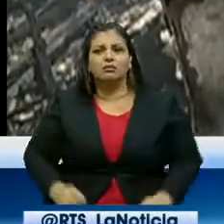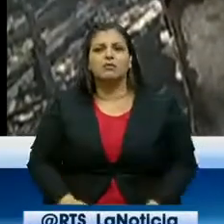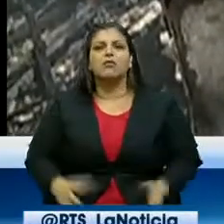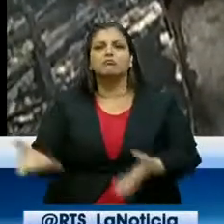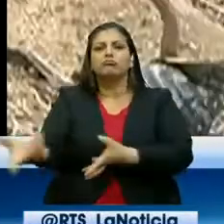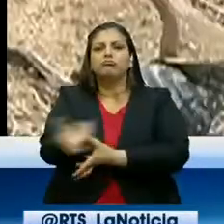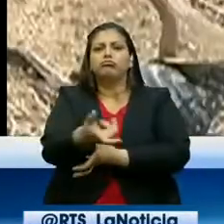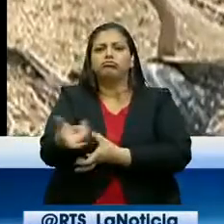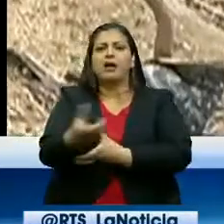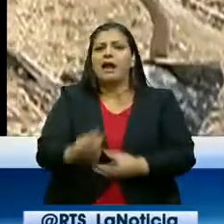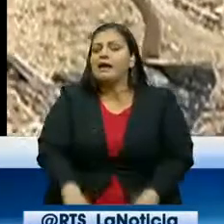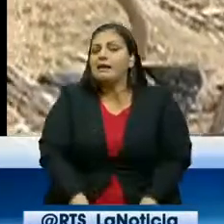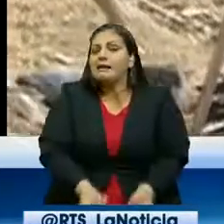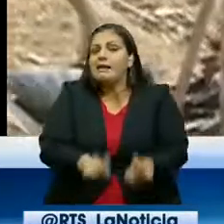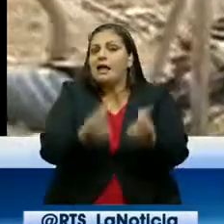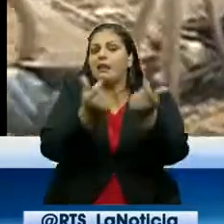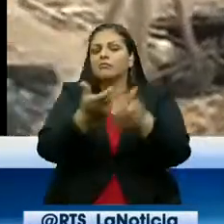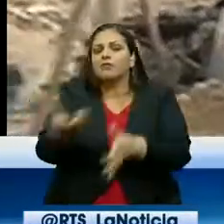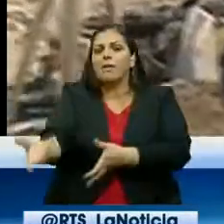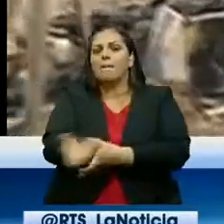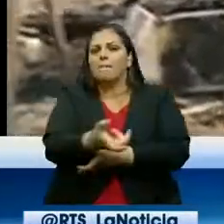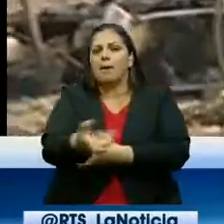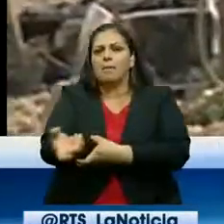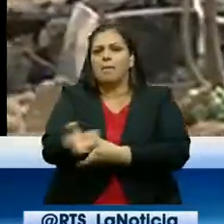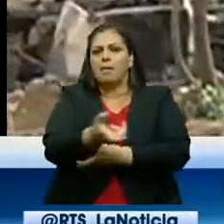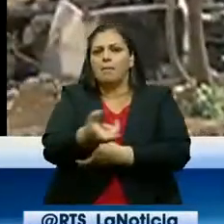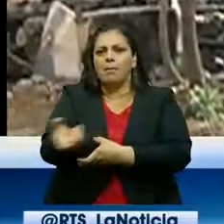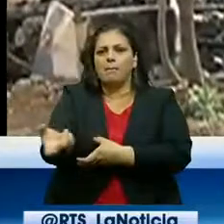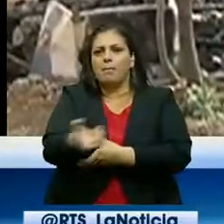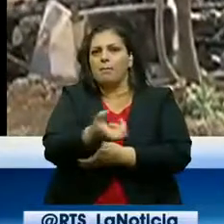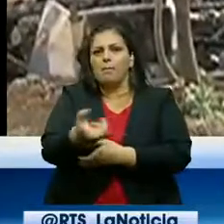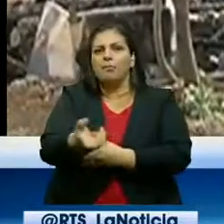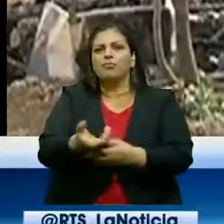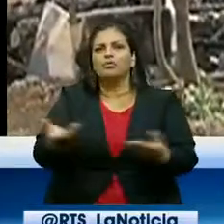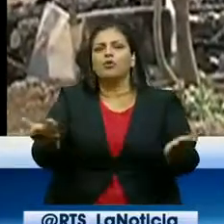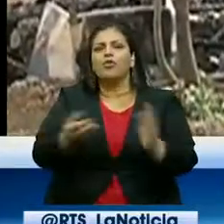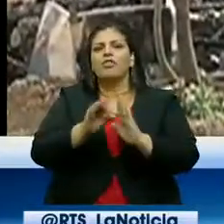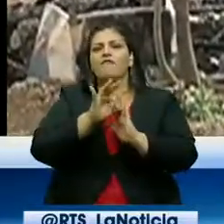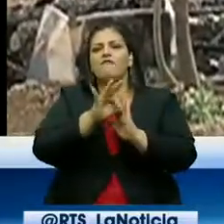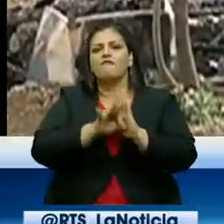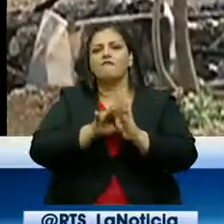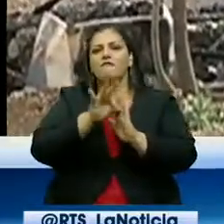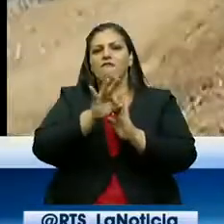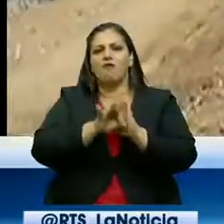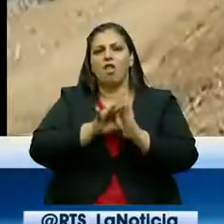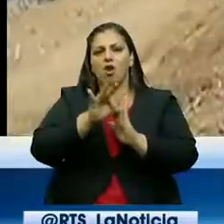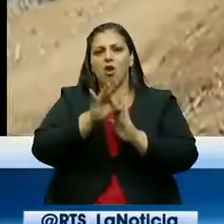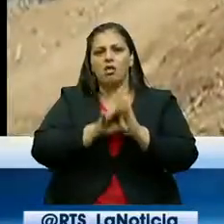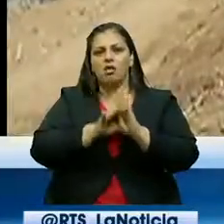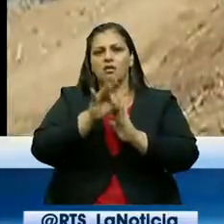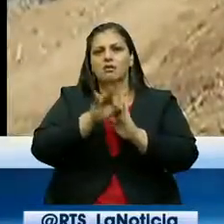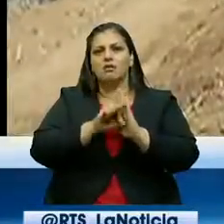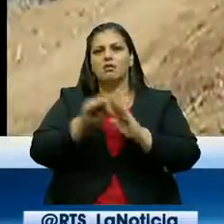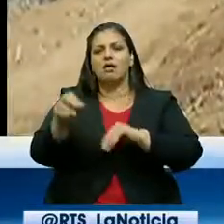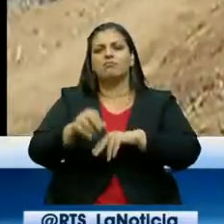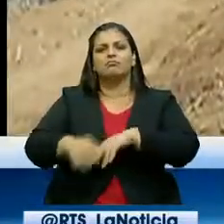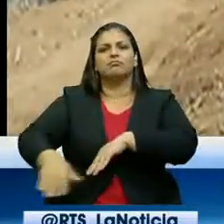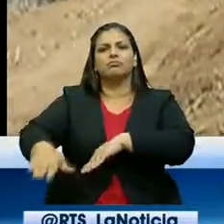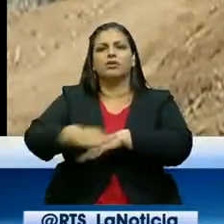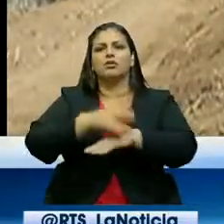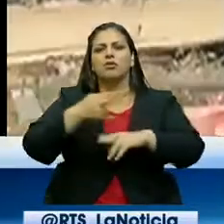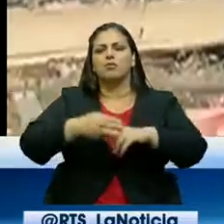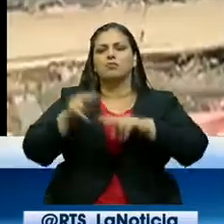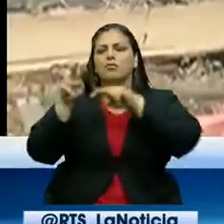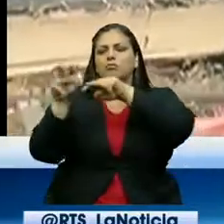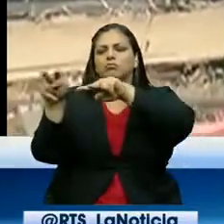viviendas sean afectadas, pero en la cooperativa El Mirador en Lomas de la Florida, en el noroeste de Guayaquil, estaban preocupados por la situación